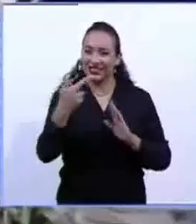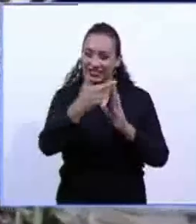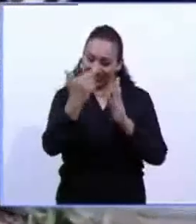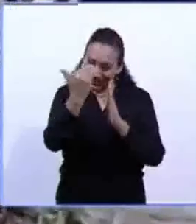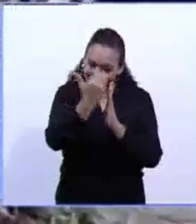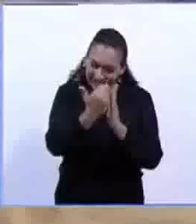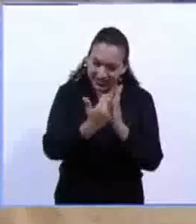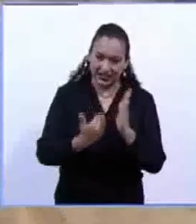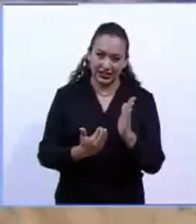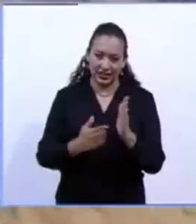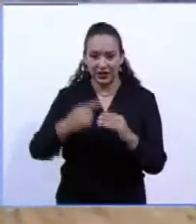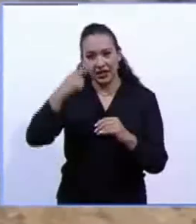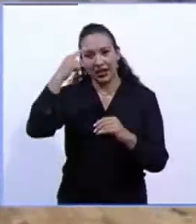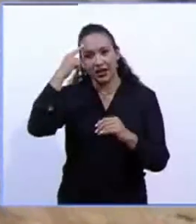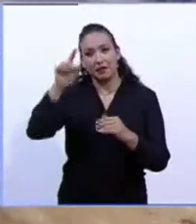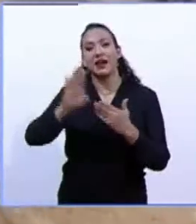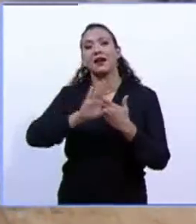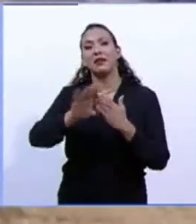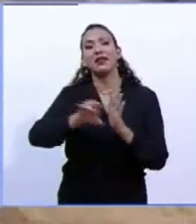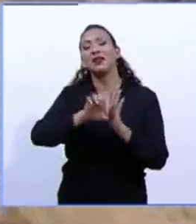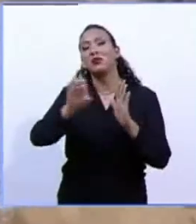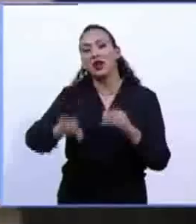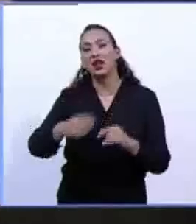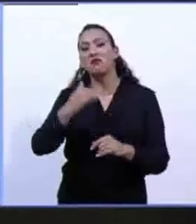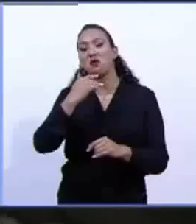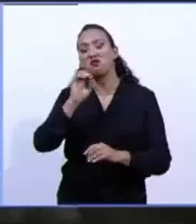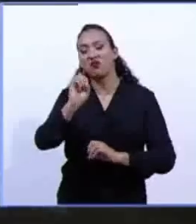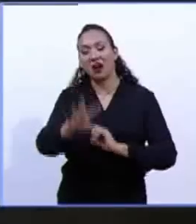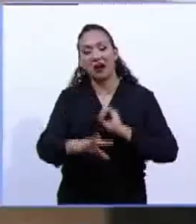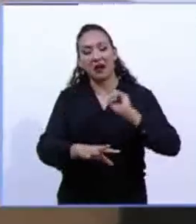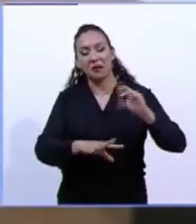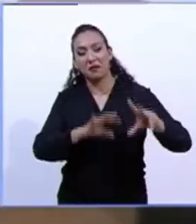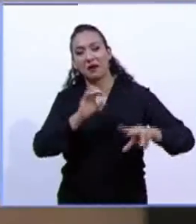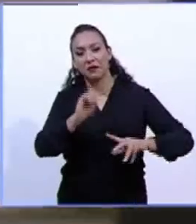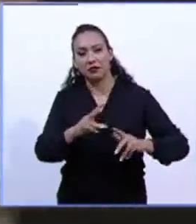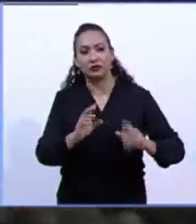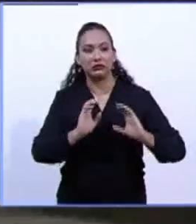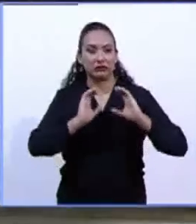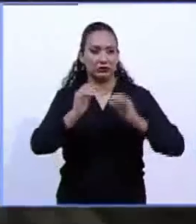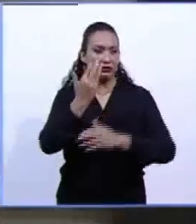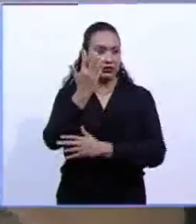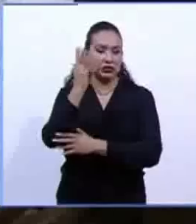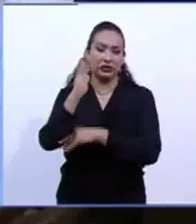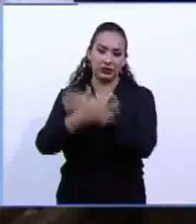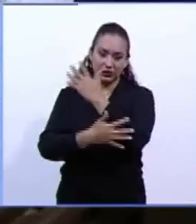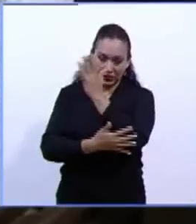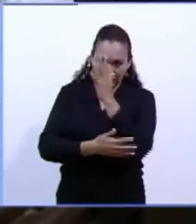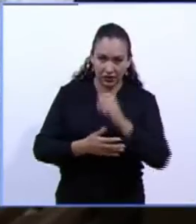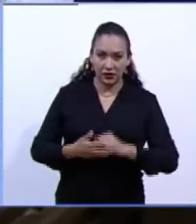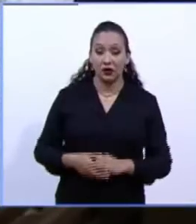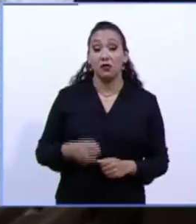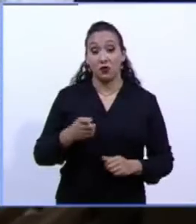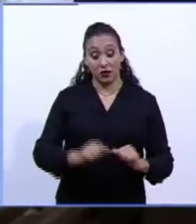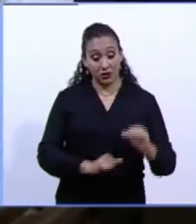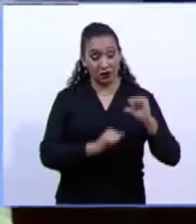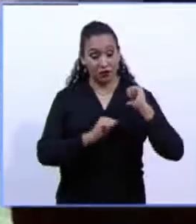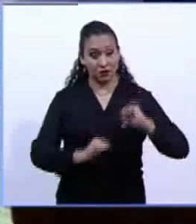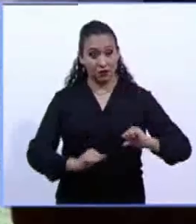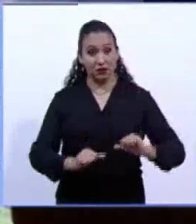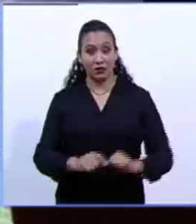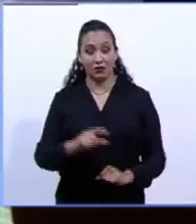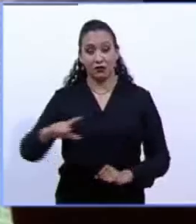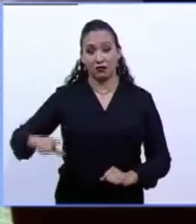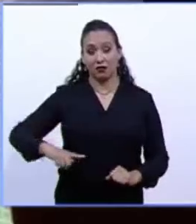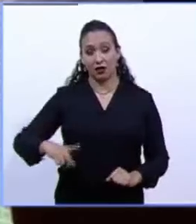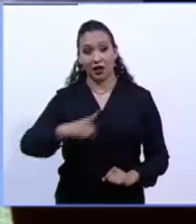que persiguen evitar o reducir al mínimo los efectos negativos sobre el medio ambiente, por lo que corresponde a las autoridades